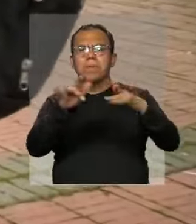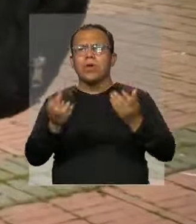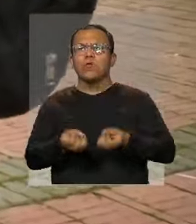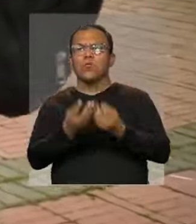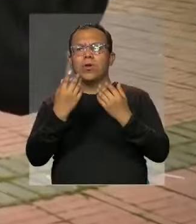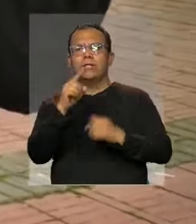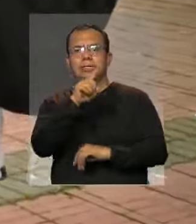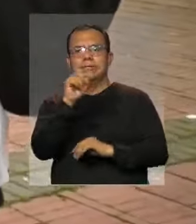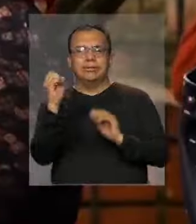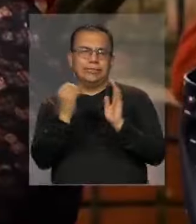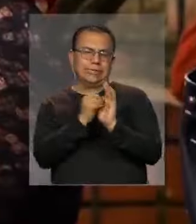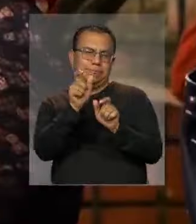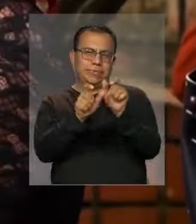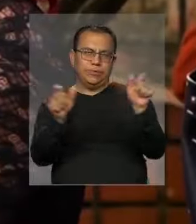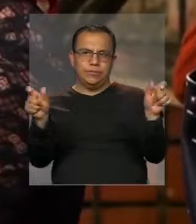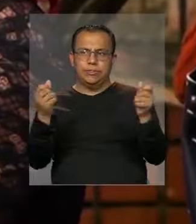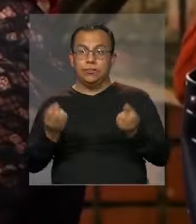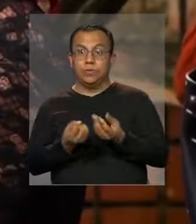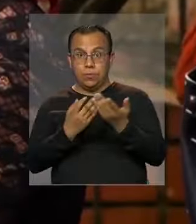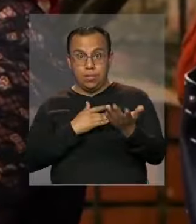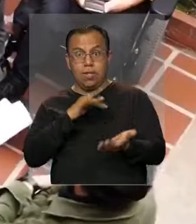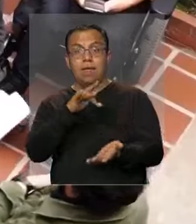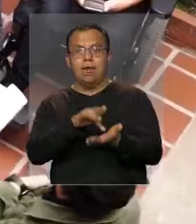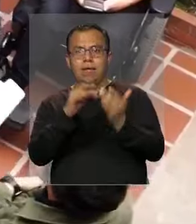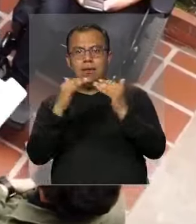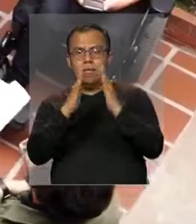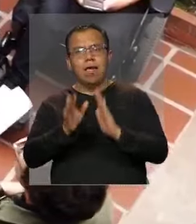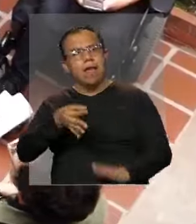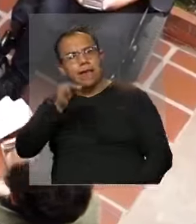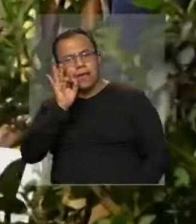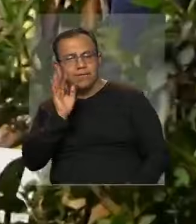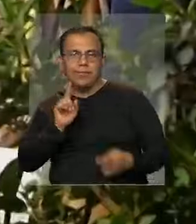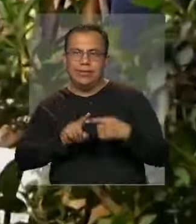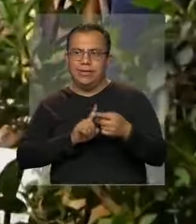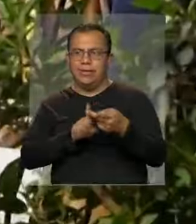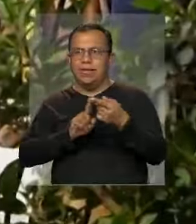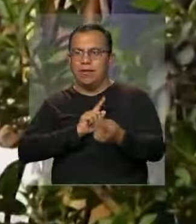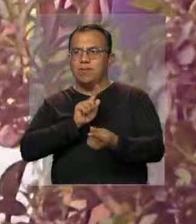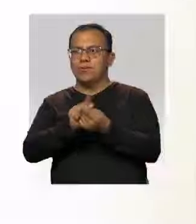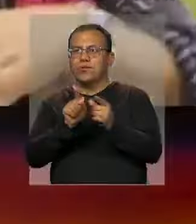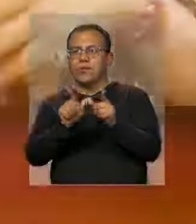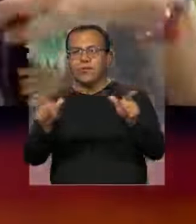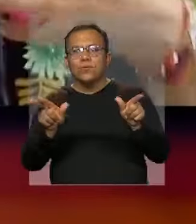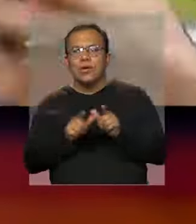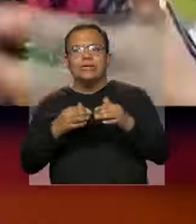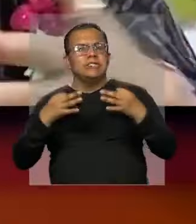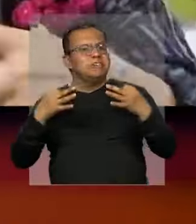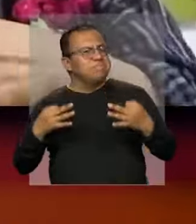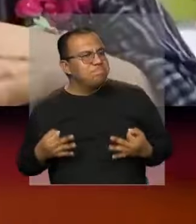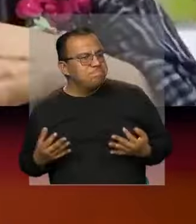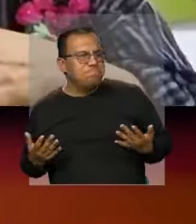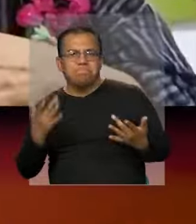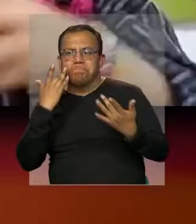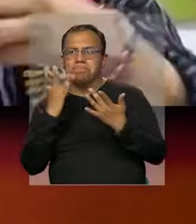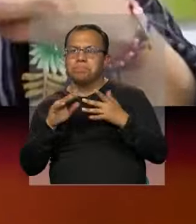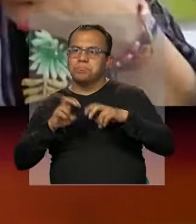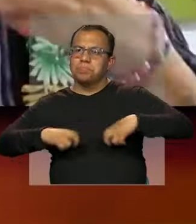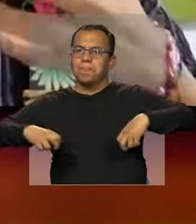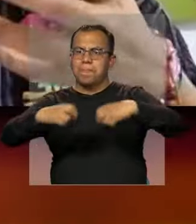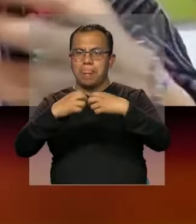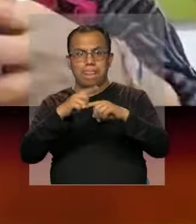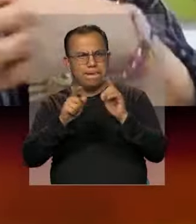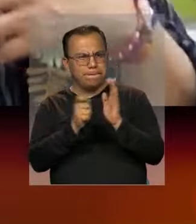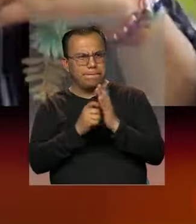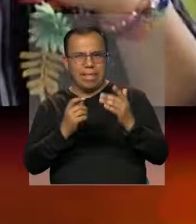de 600 personas. Va a la casa a tomarse un café, a encontrar un lugar seguro, un lugar en el que puedan estar sin que nadie